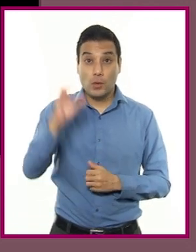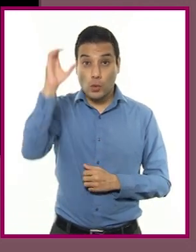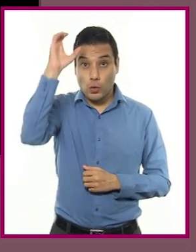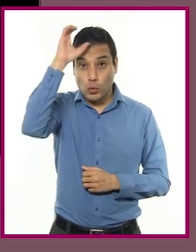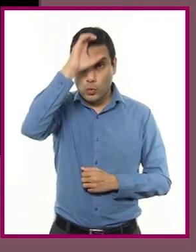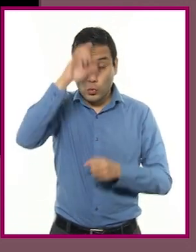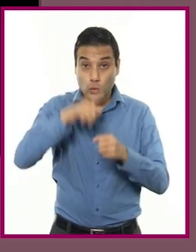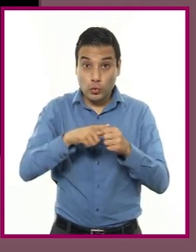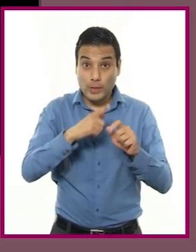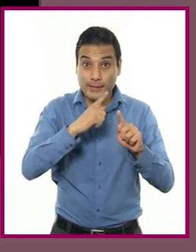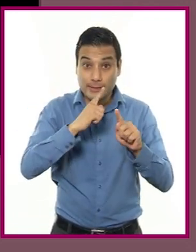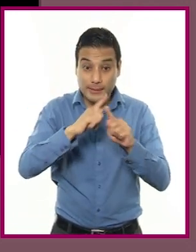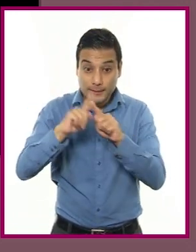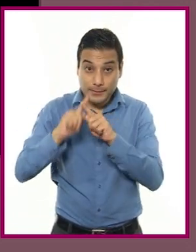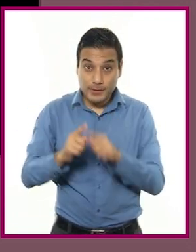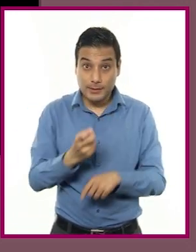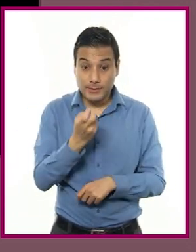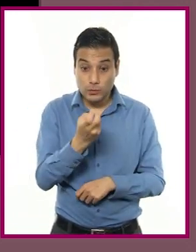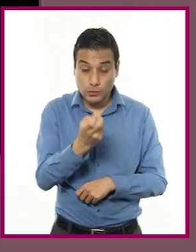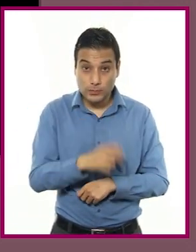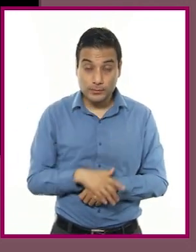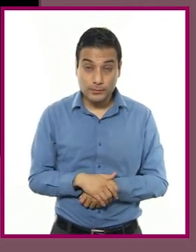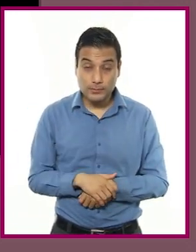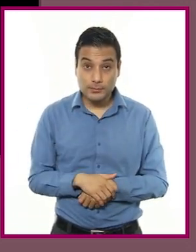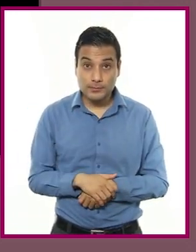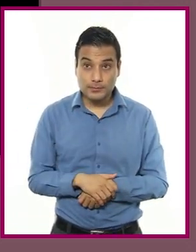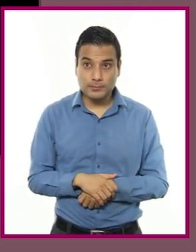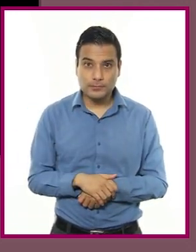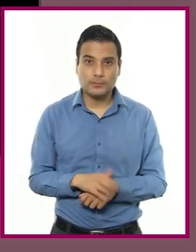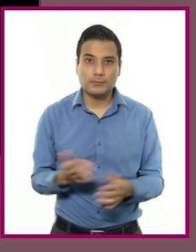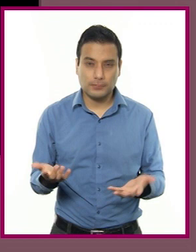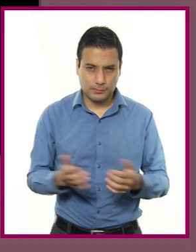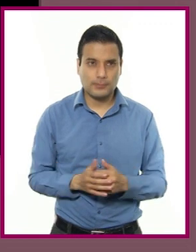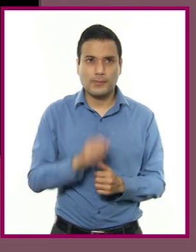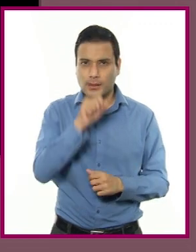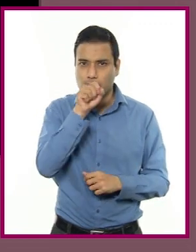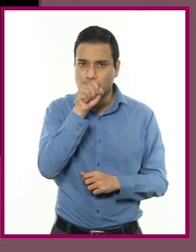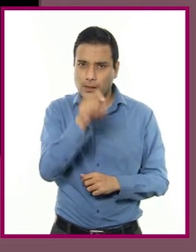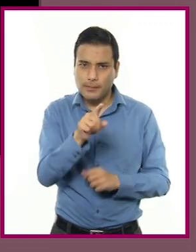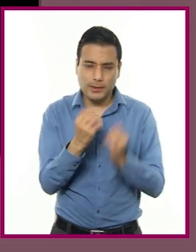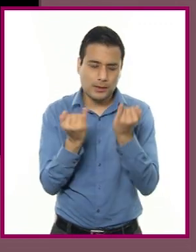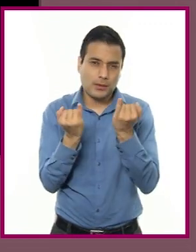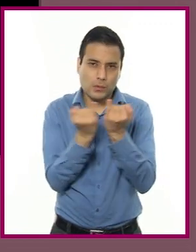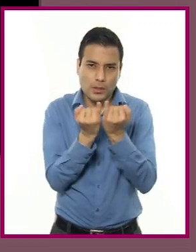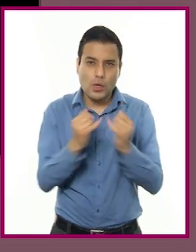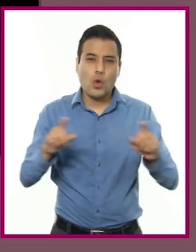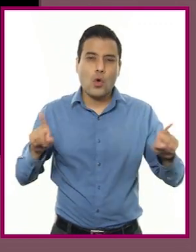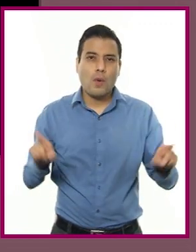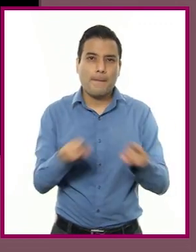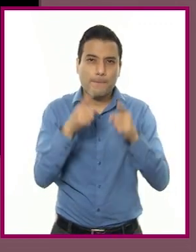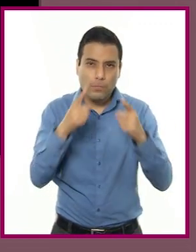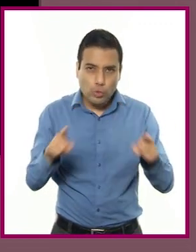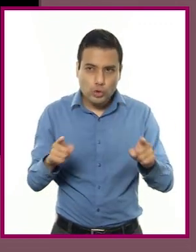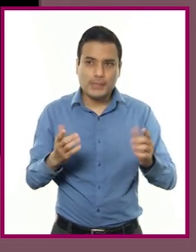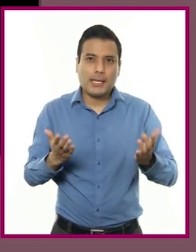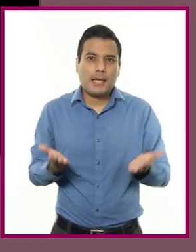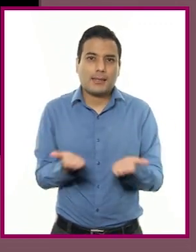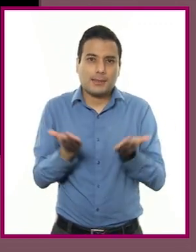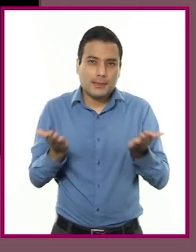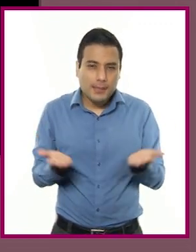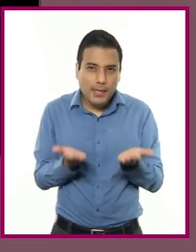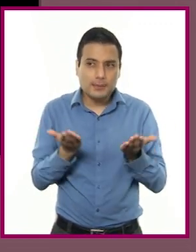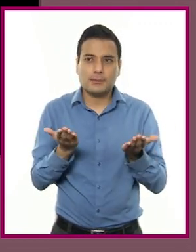digamos, aplica, por supuesto, a la diversidad en las expresiones musicales, dancísticas, sonoras en